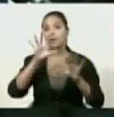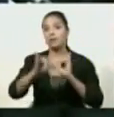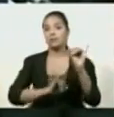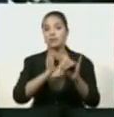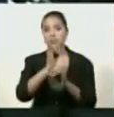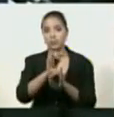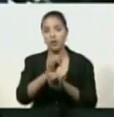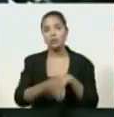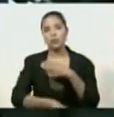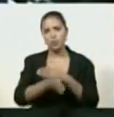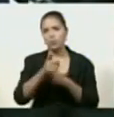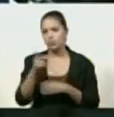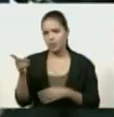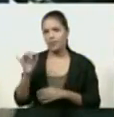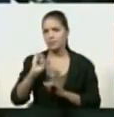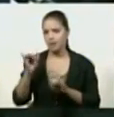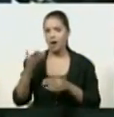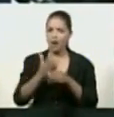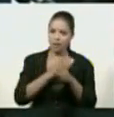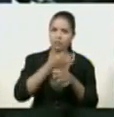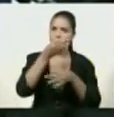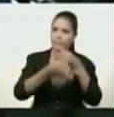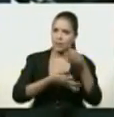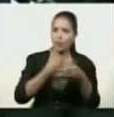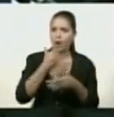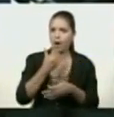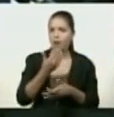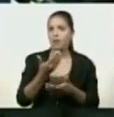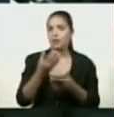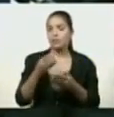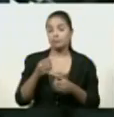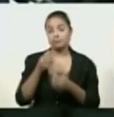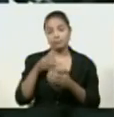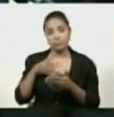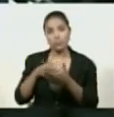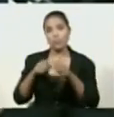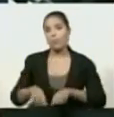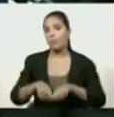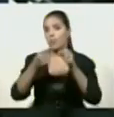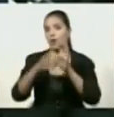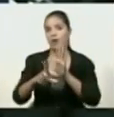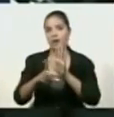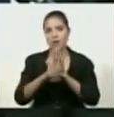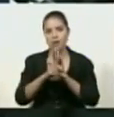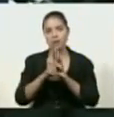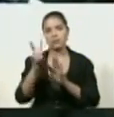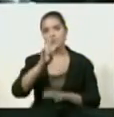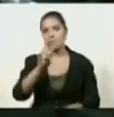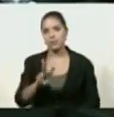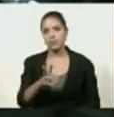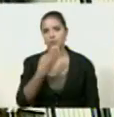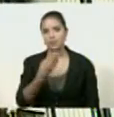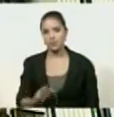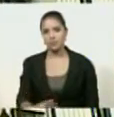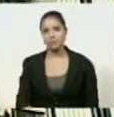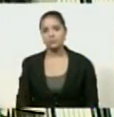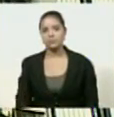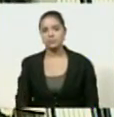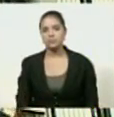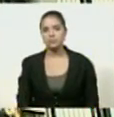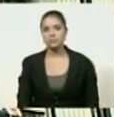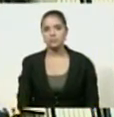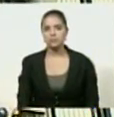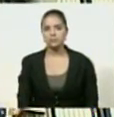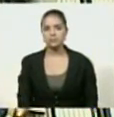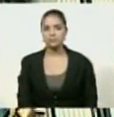y cuando, como ustedes bien lo han explicado, bueno, es un acto que va contra las leyes establecidas en la República. Gracias. En primer